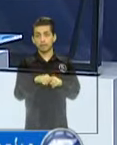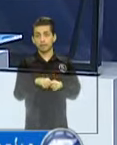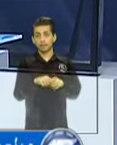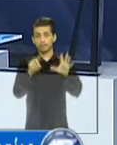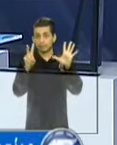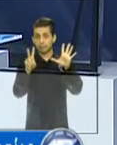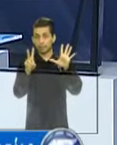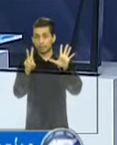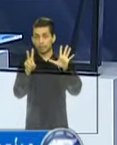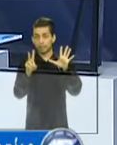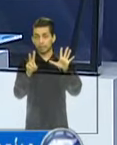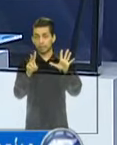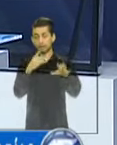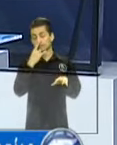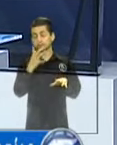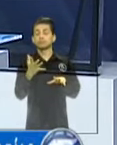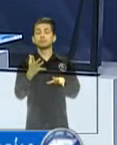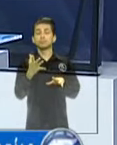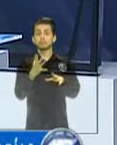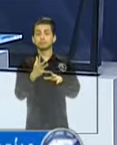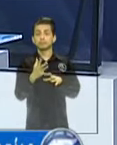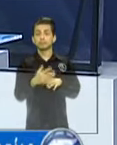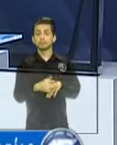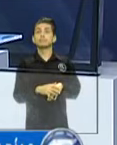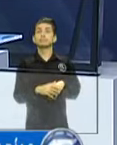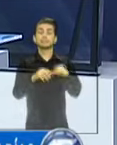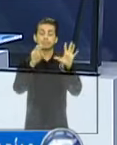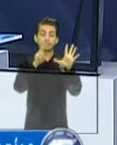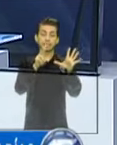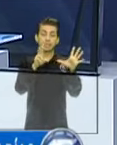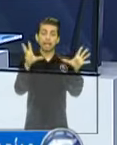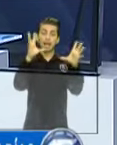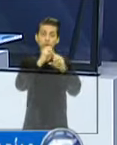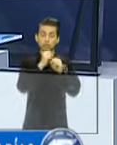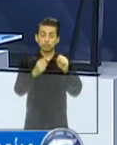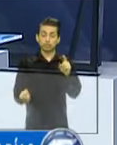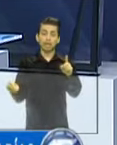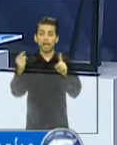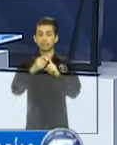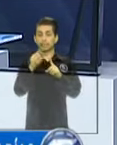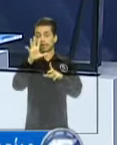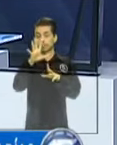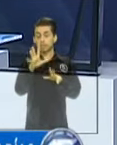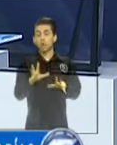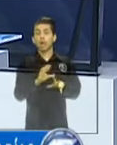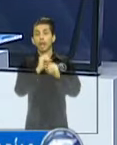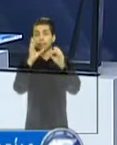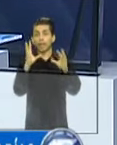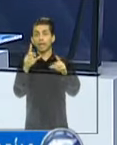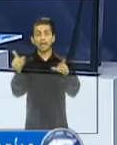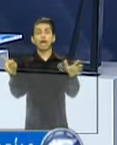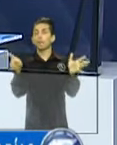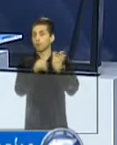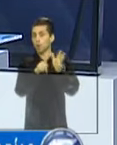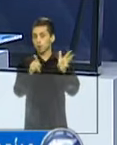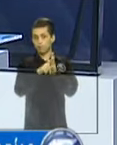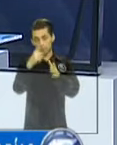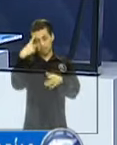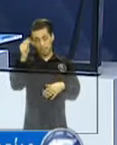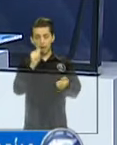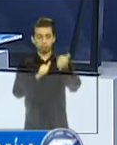o dicho de otra forma, desde las 7 de la noche a las 5 de la mañana hay restricción en cuanto al consumo de